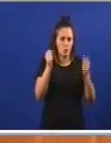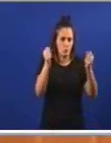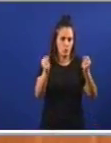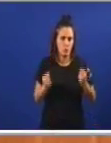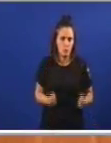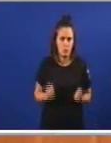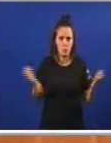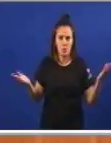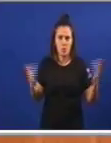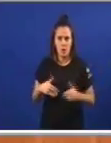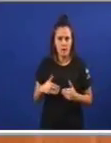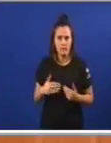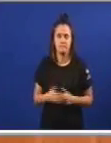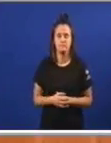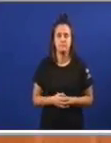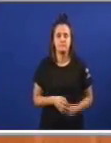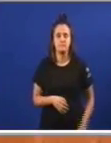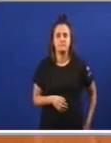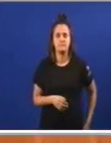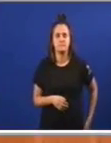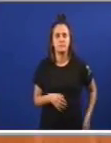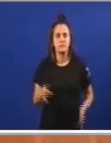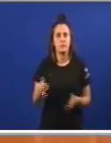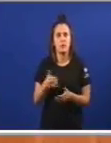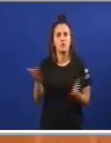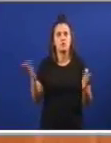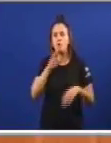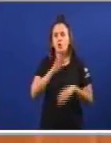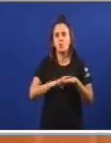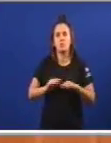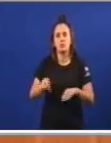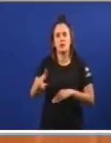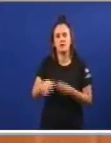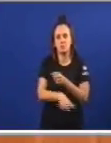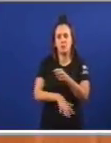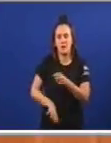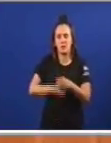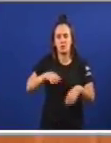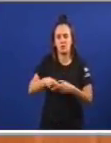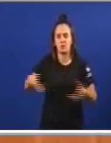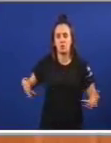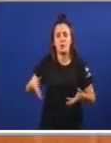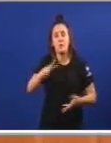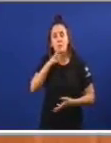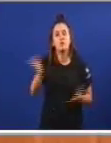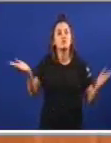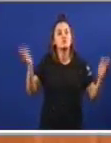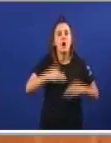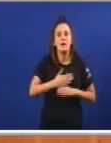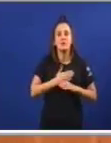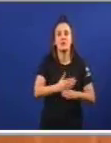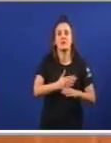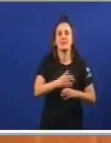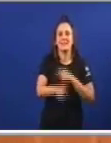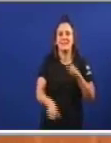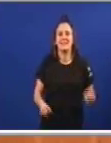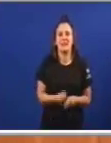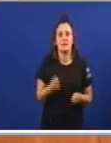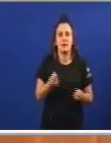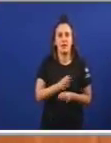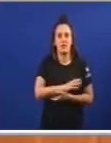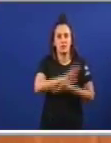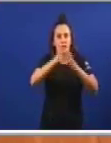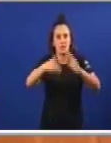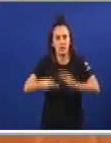de profesionais adecuados, a vulneración dos dereitos básicos nas urxencias pola insuficiencia de persoal axeitado para atender en